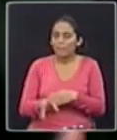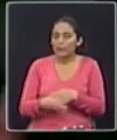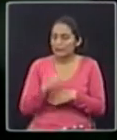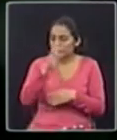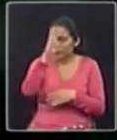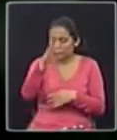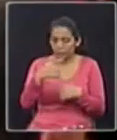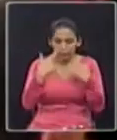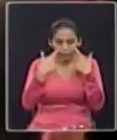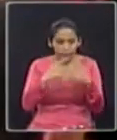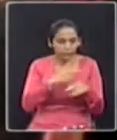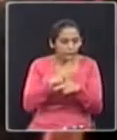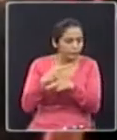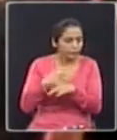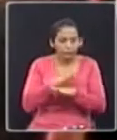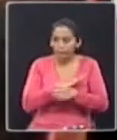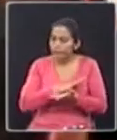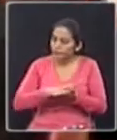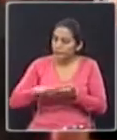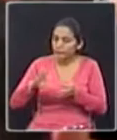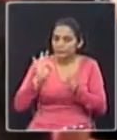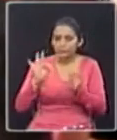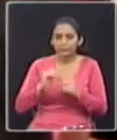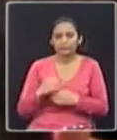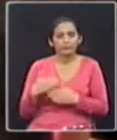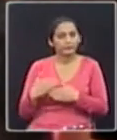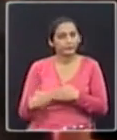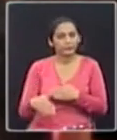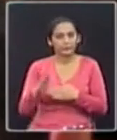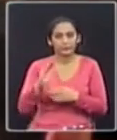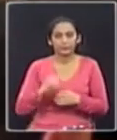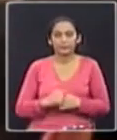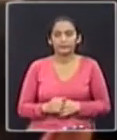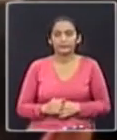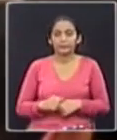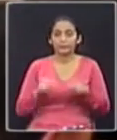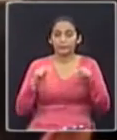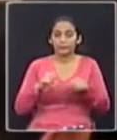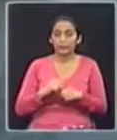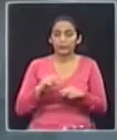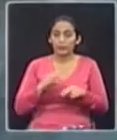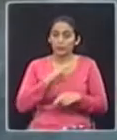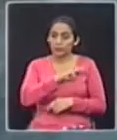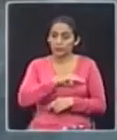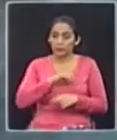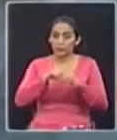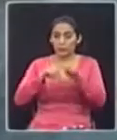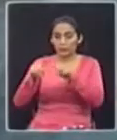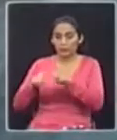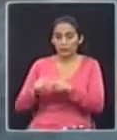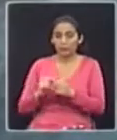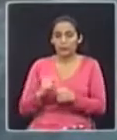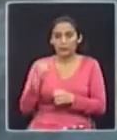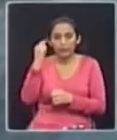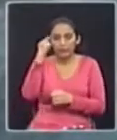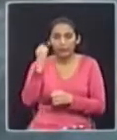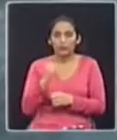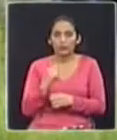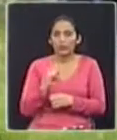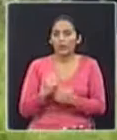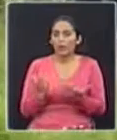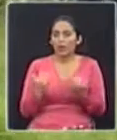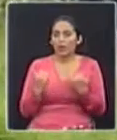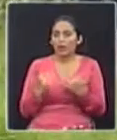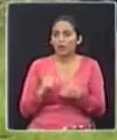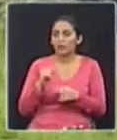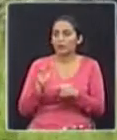sostenibilidad en el tiempo. Los gobiernos provinciales para este propósito conformarían una empresa pública mancomunada que cobre el peaje. La